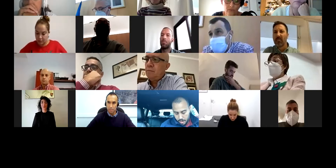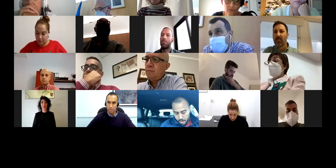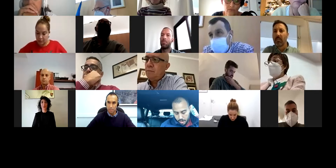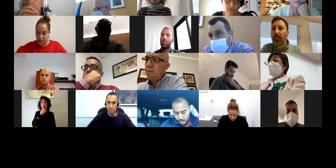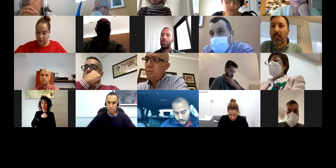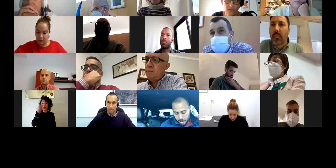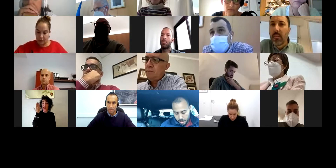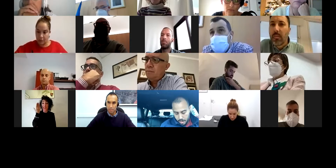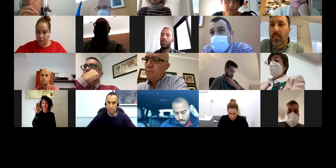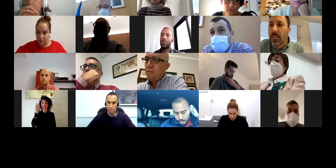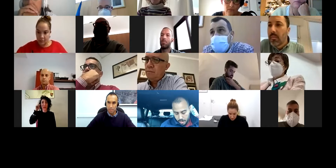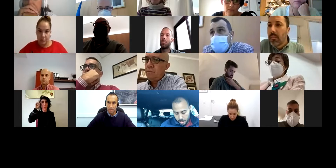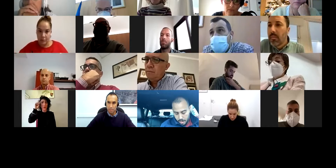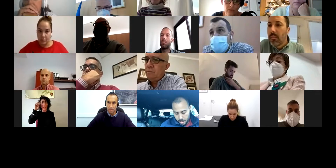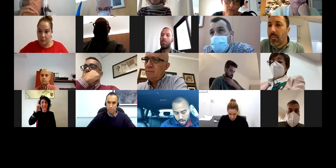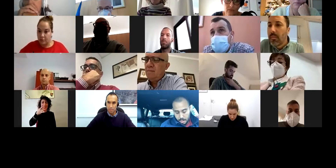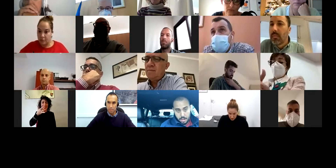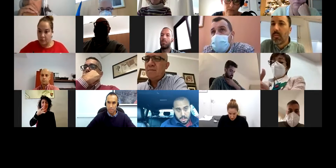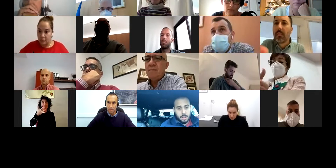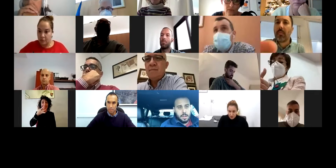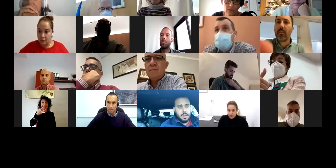Buenos días. No sé si...